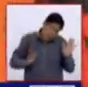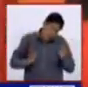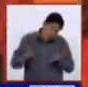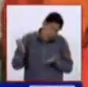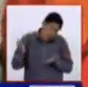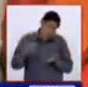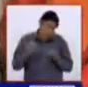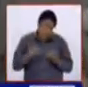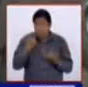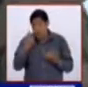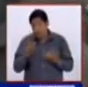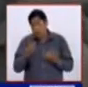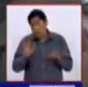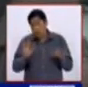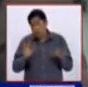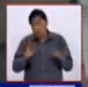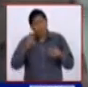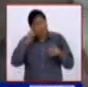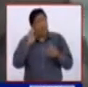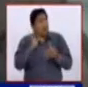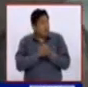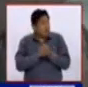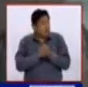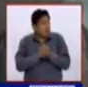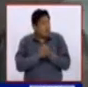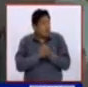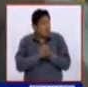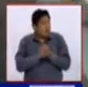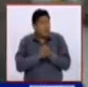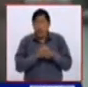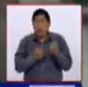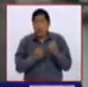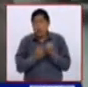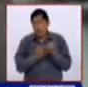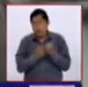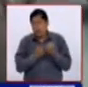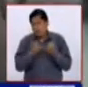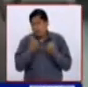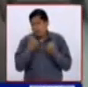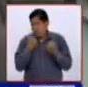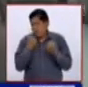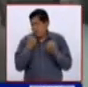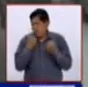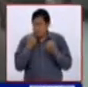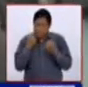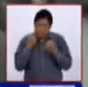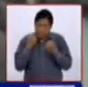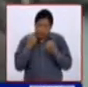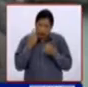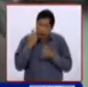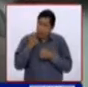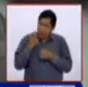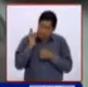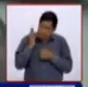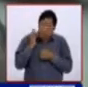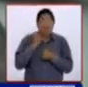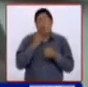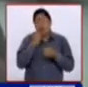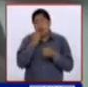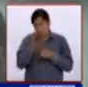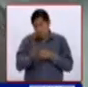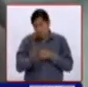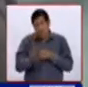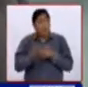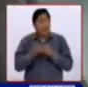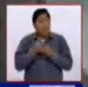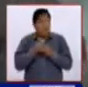siempre, ¿no? Y yo la vi. Sí, pues. Yo creo que poniendo un granito de arena, dando unas pistas, tal vez así, digamos,